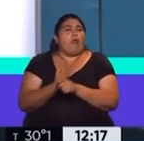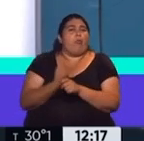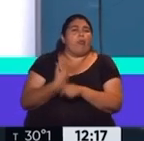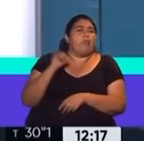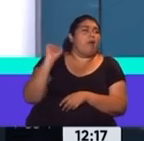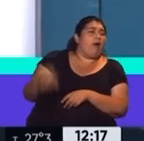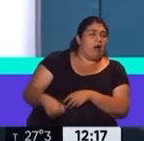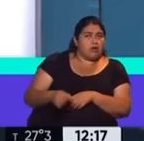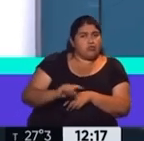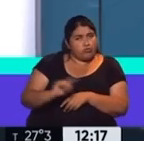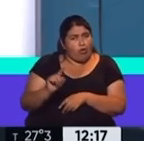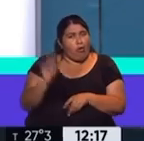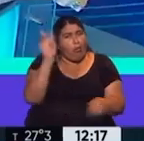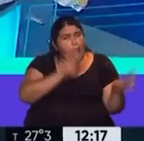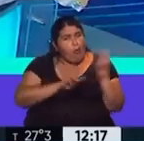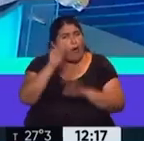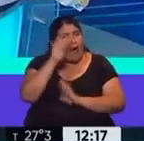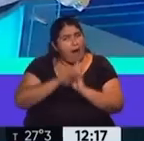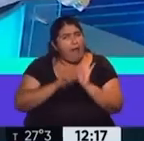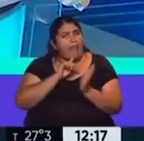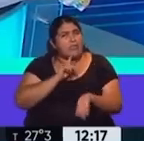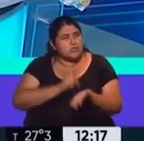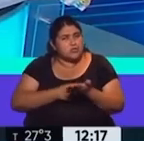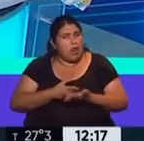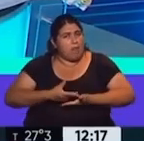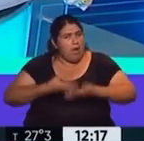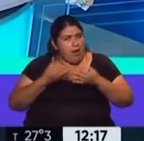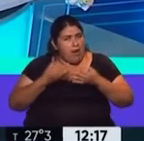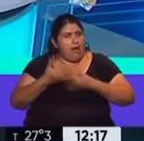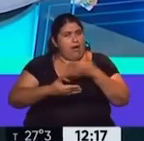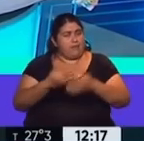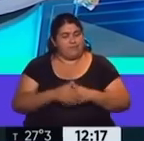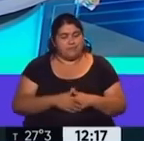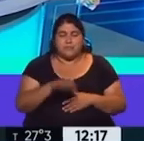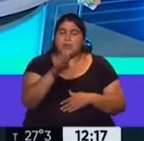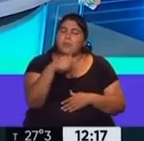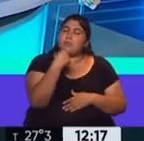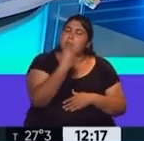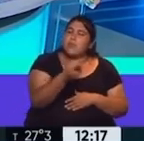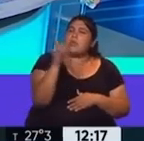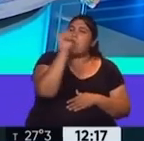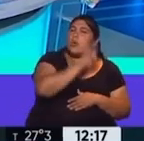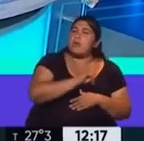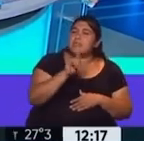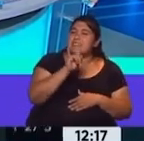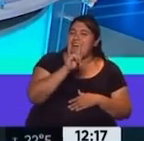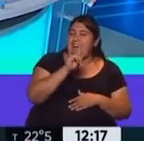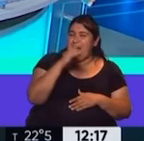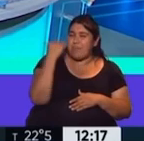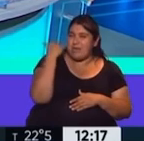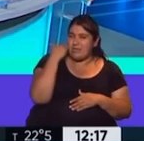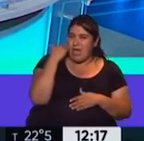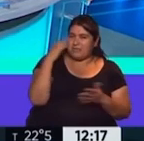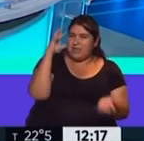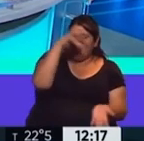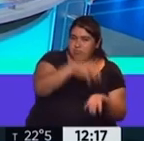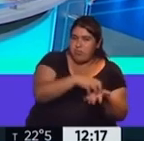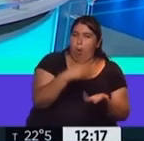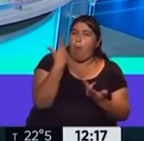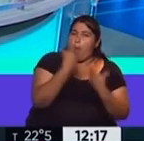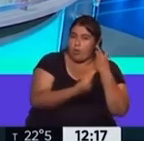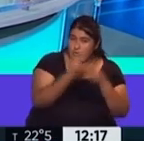adoptar medidas para que esto no siga pasando dos preguntas en una la universidad de la matanza tiene el centro de vacunación no tiene una particularidad tiene el centro de